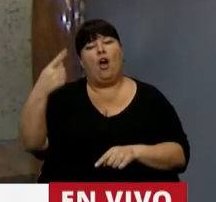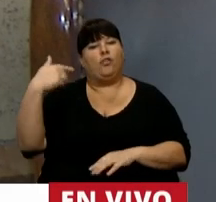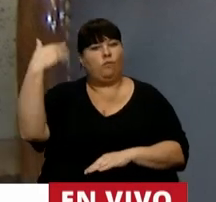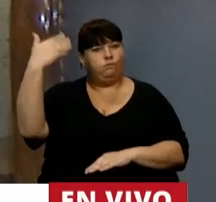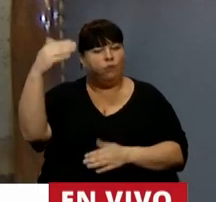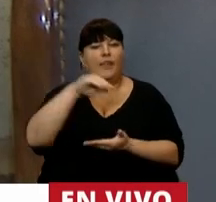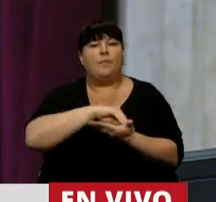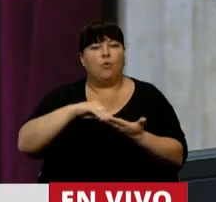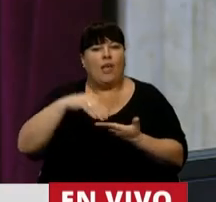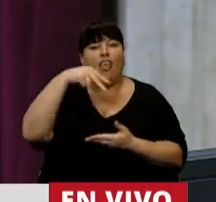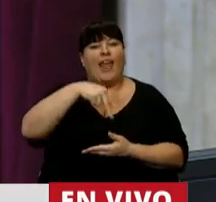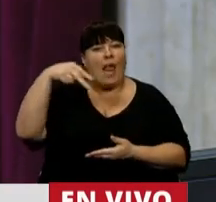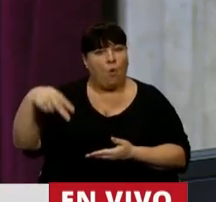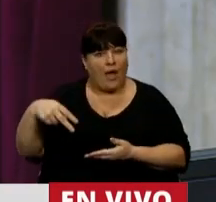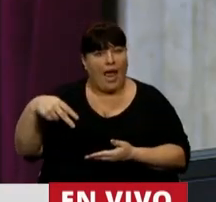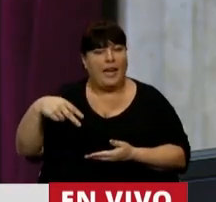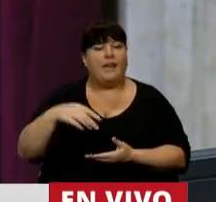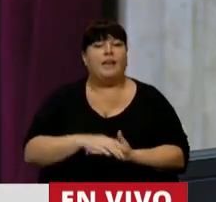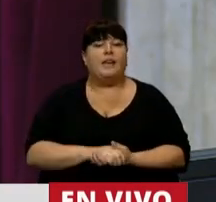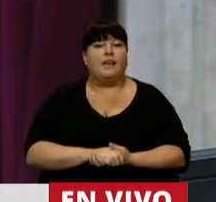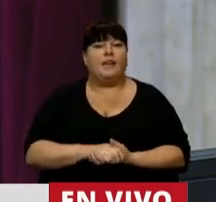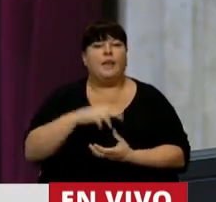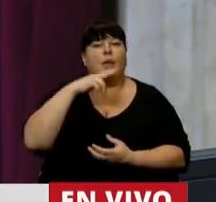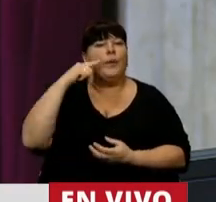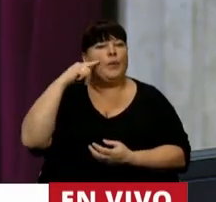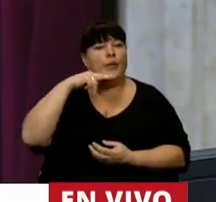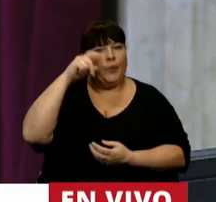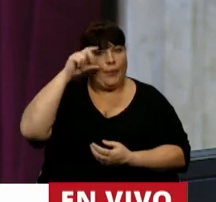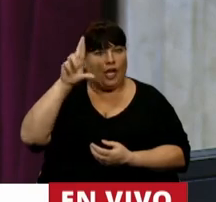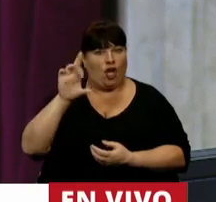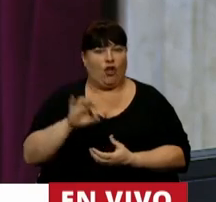uso de la palabra el diputado neuquino Carlos Alberto Vivero.